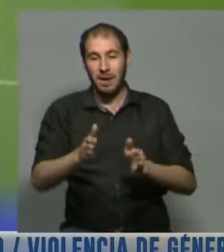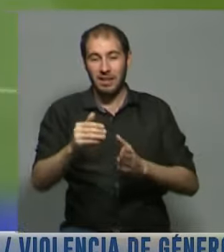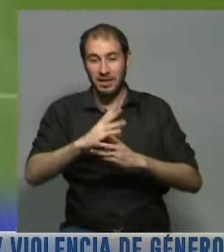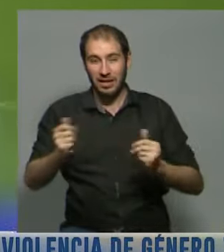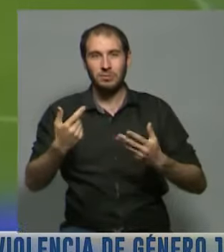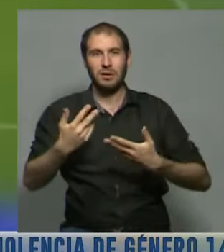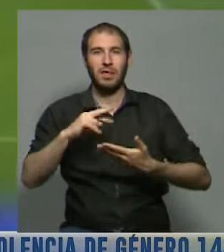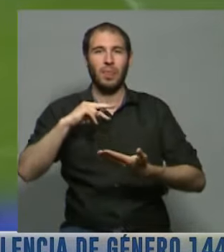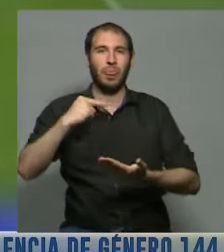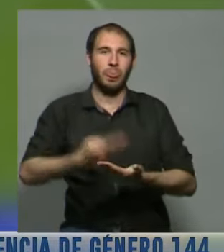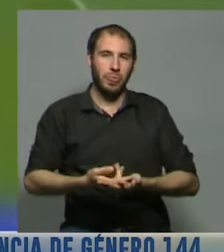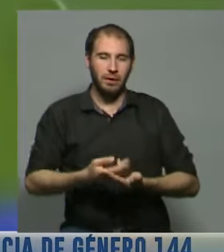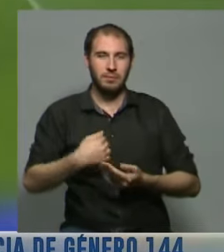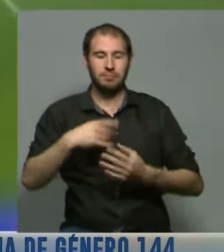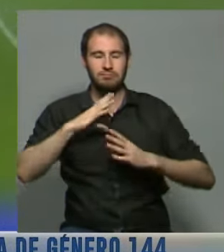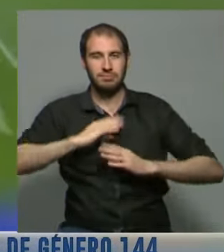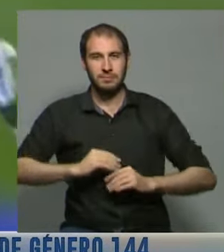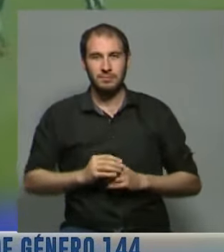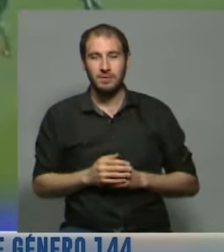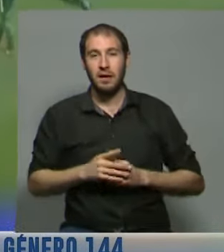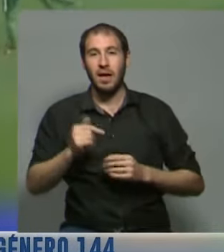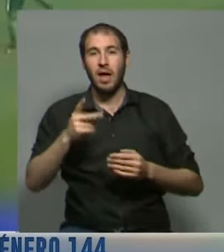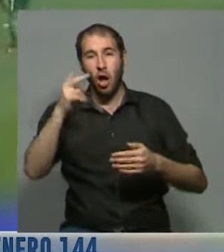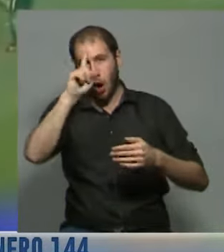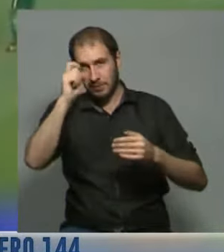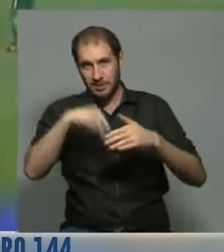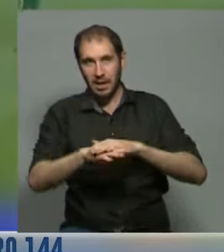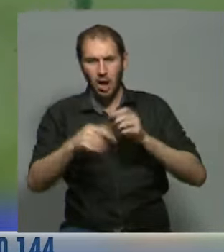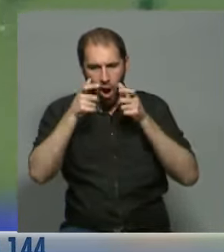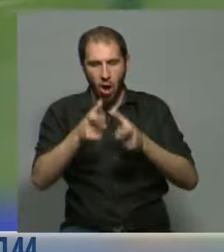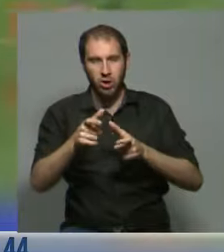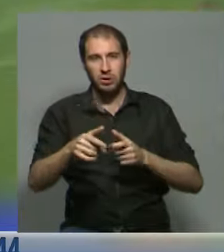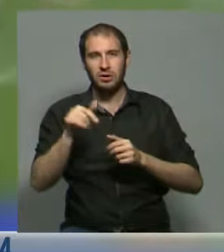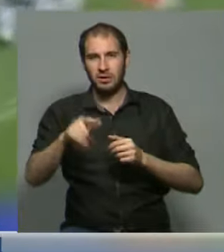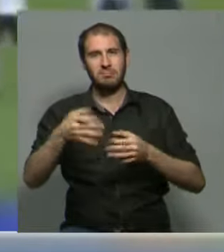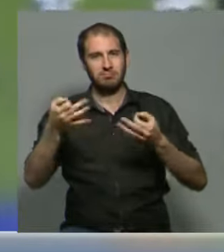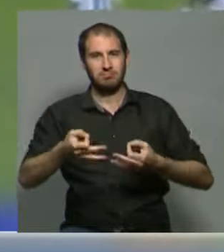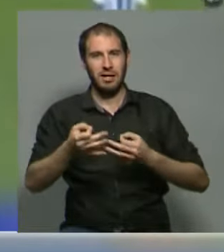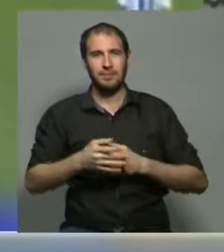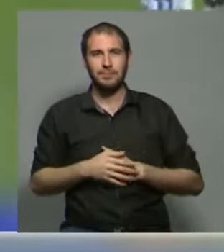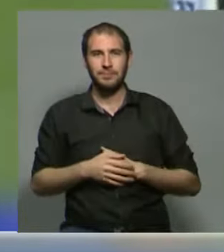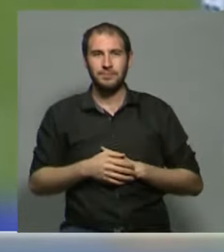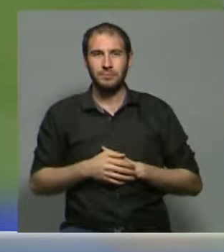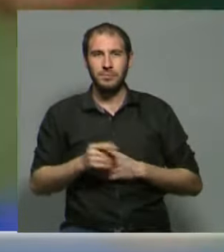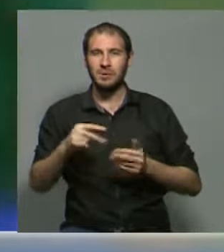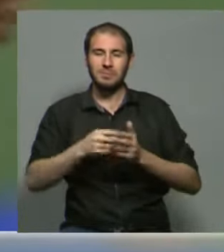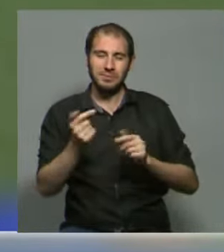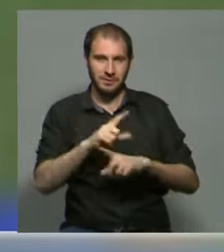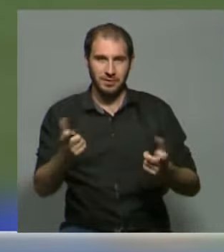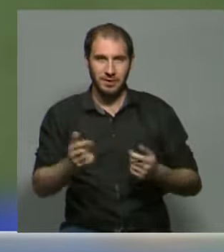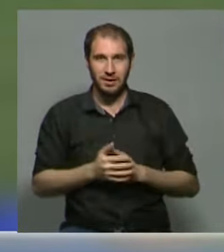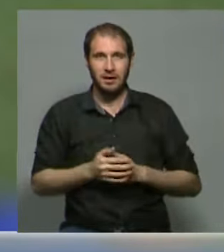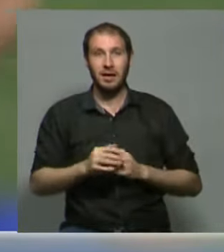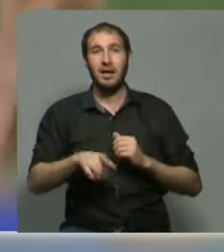se descompensó producto de una lipotimia, terminó siendo hospitalizado, le hicieron algunos estudios, el jugador ya está normalizado, no tiene ningún tipo de problema, y